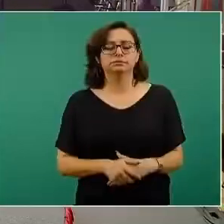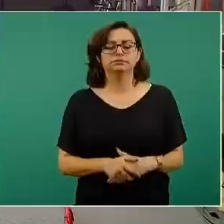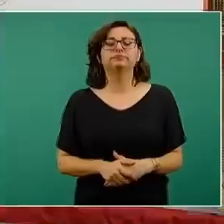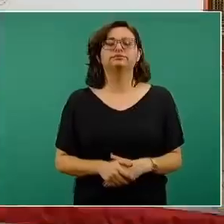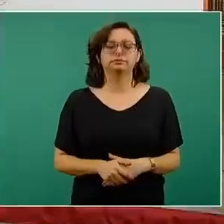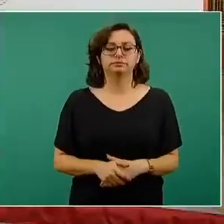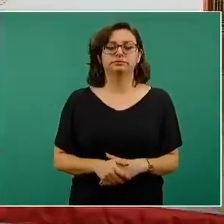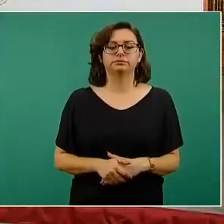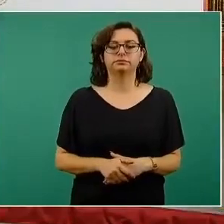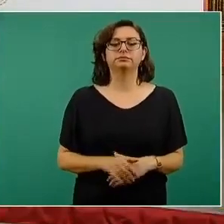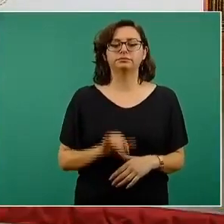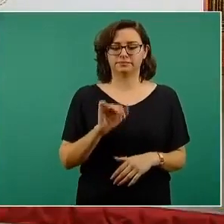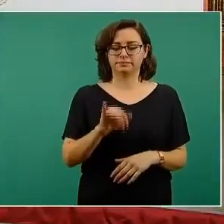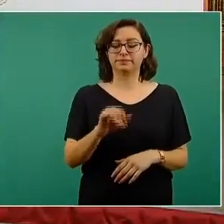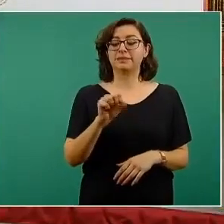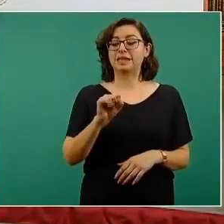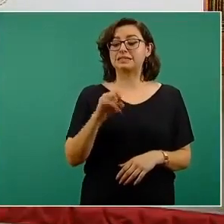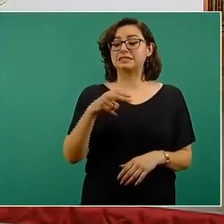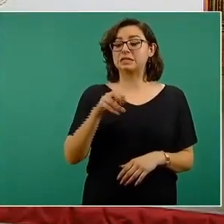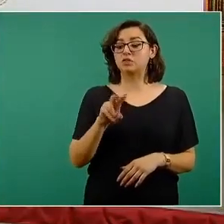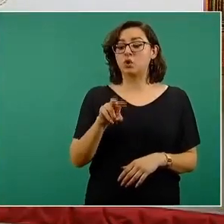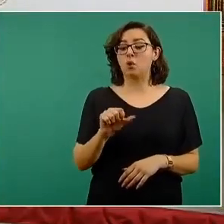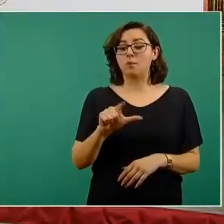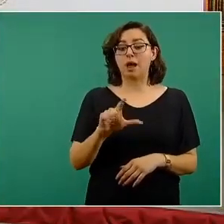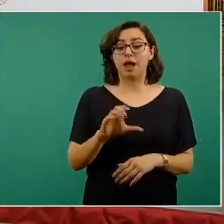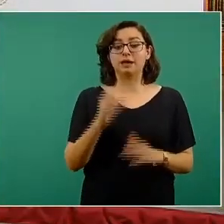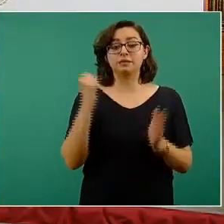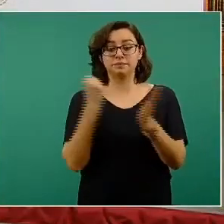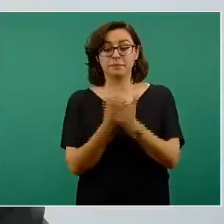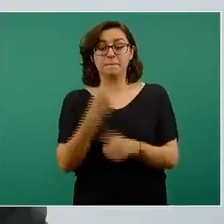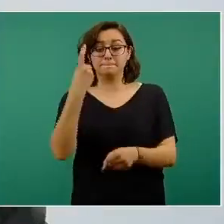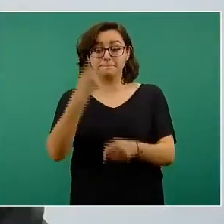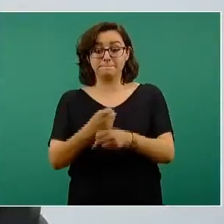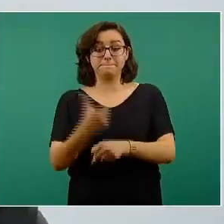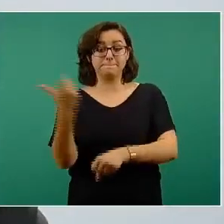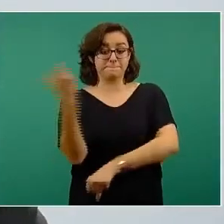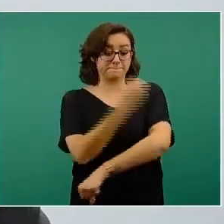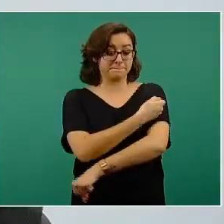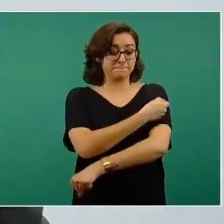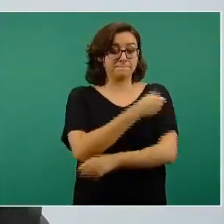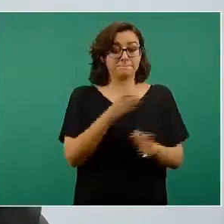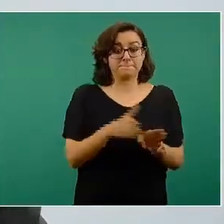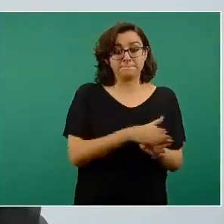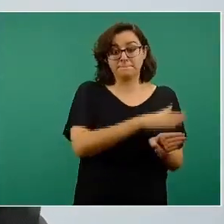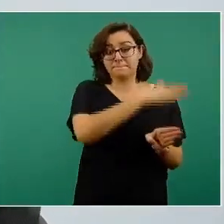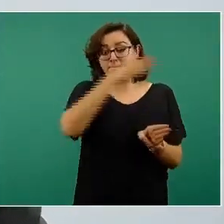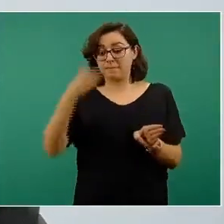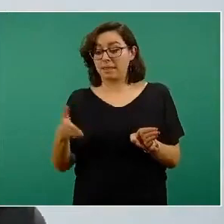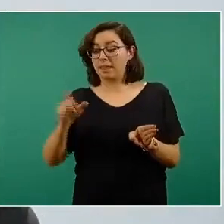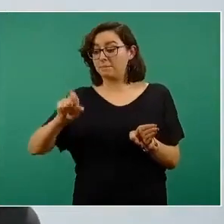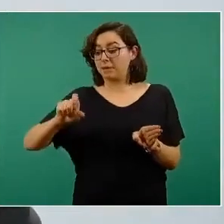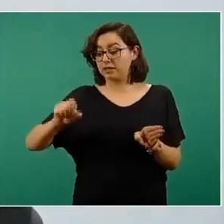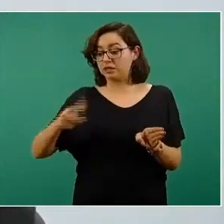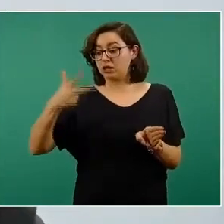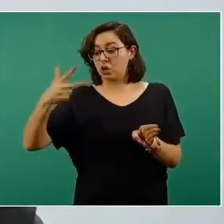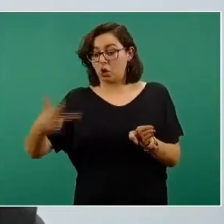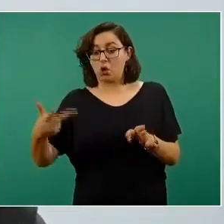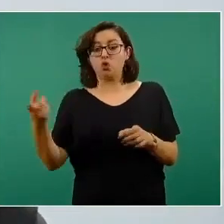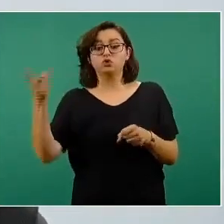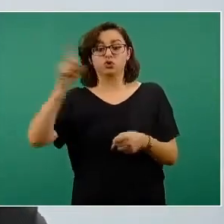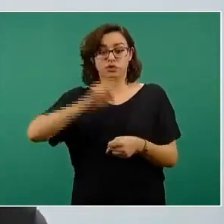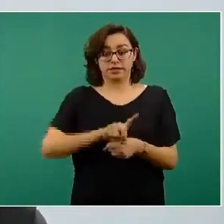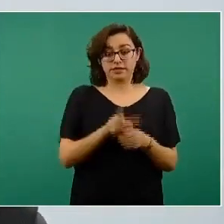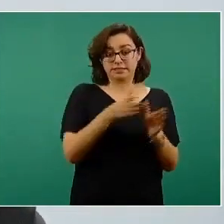de aplicación de esta vacuna es que entre la primera y la segunda dosis deben de pasar 28 días, es decir, debe haber una